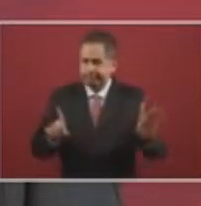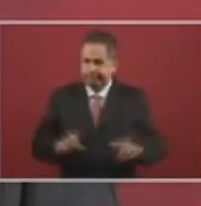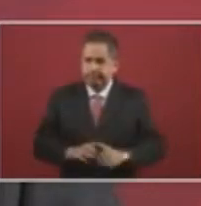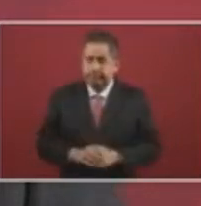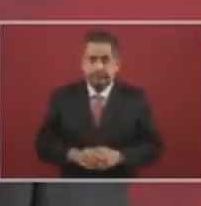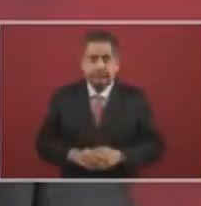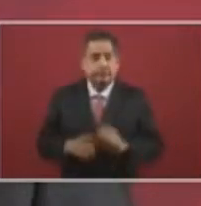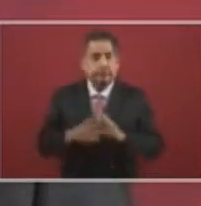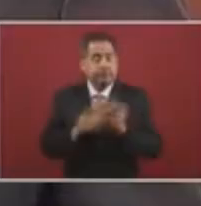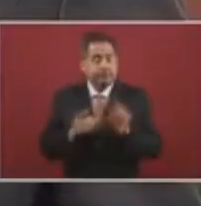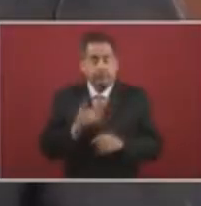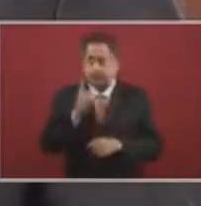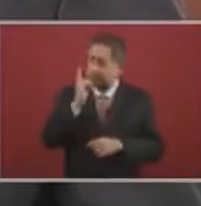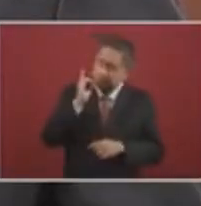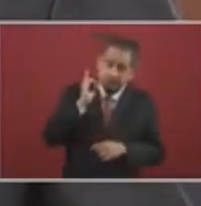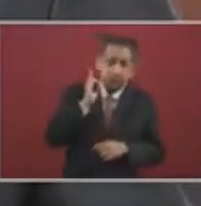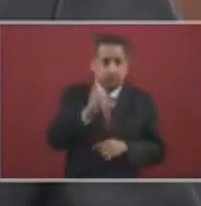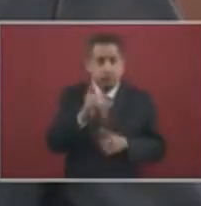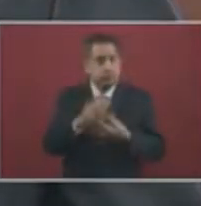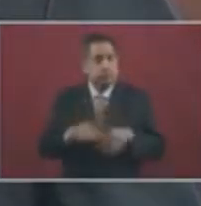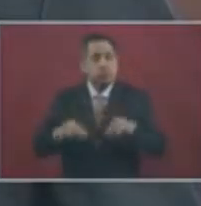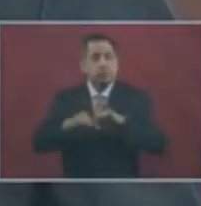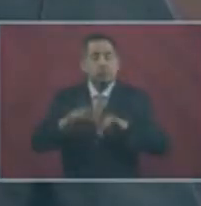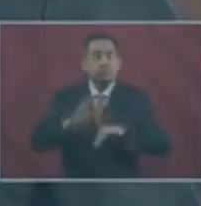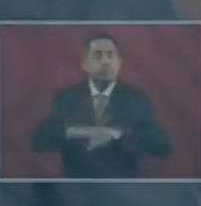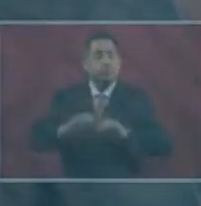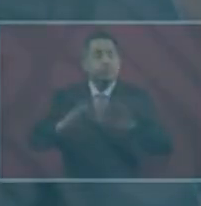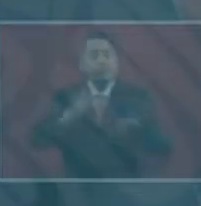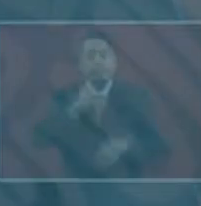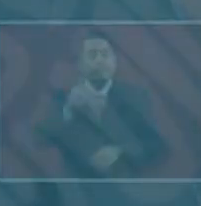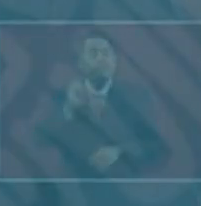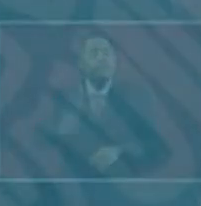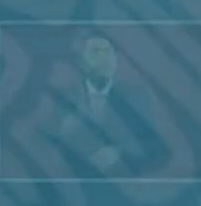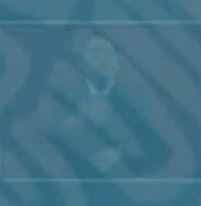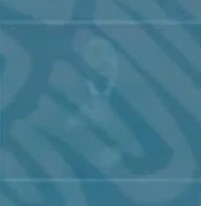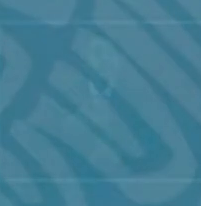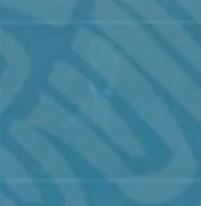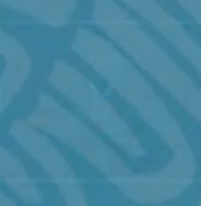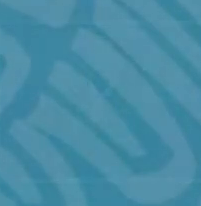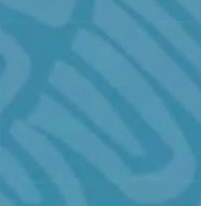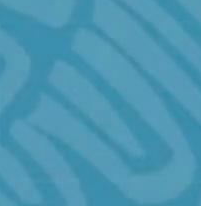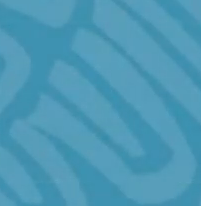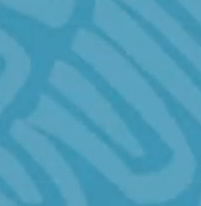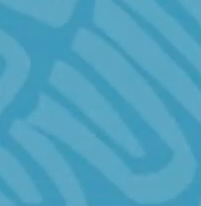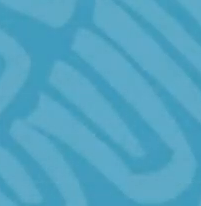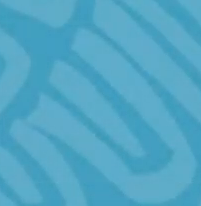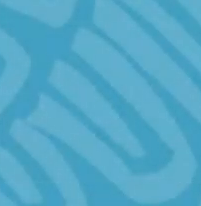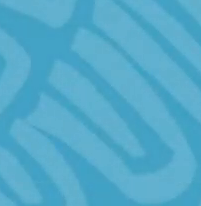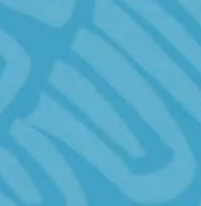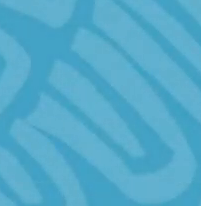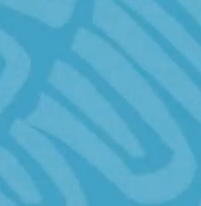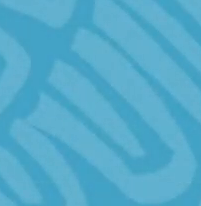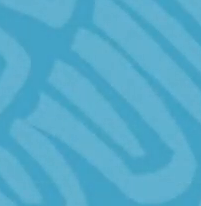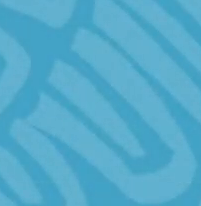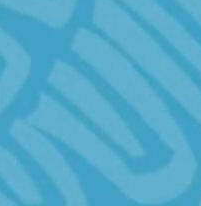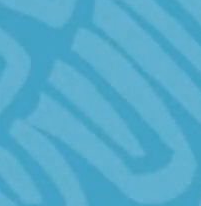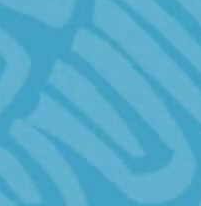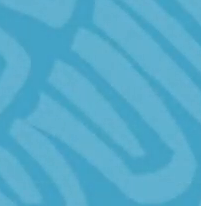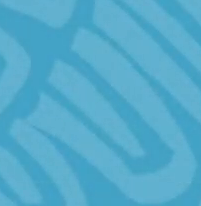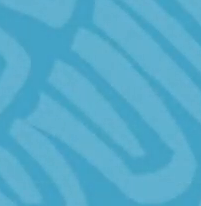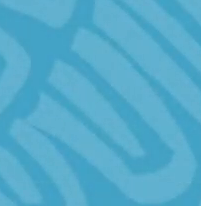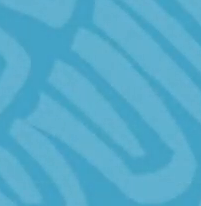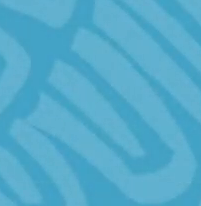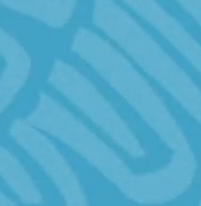y lo que estimamos más importante en nuestra vida es la unicidad si hay algo que